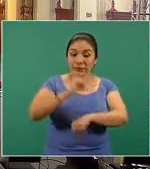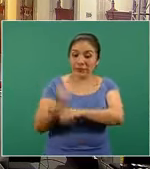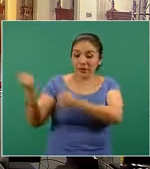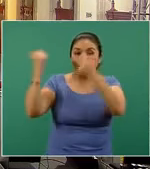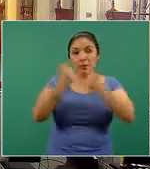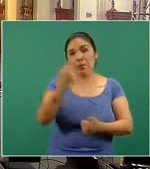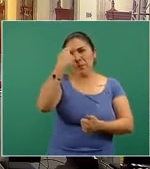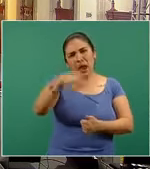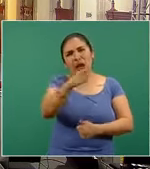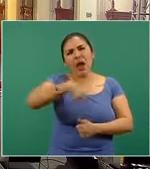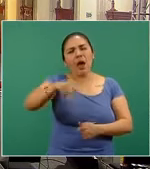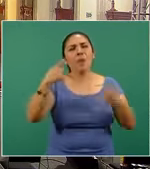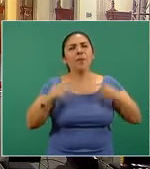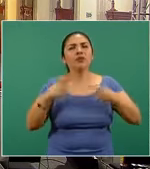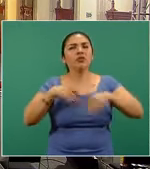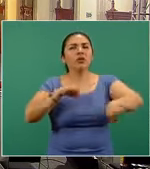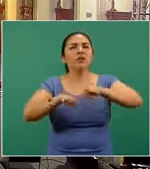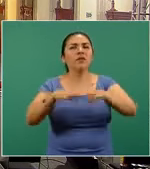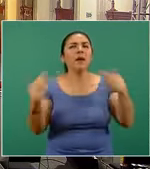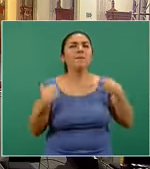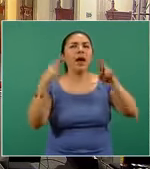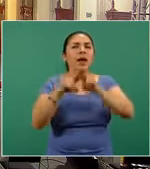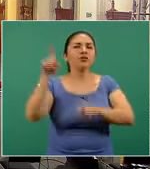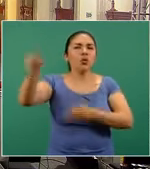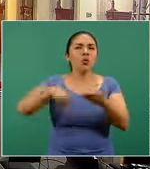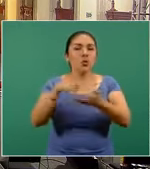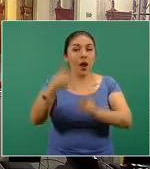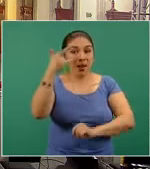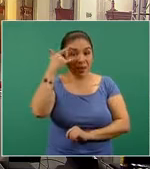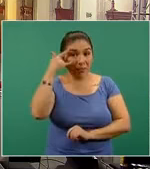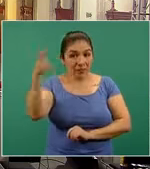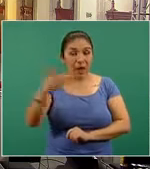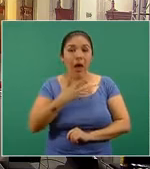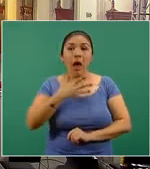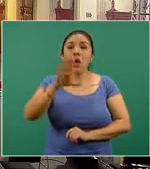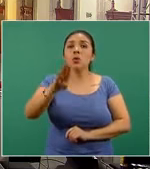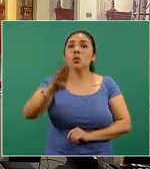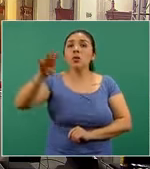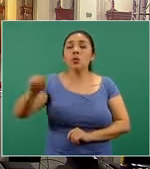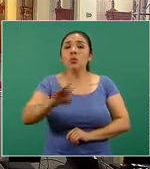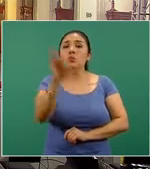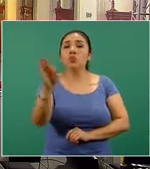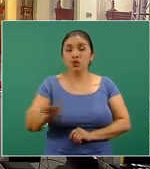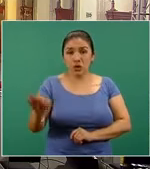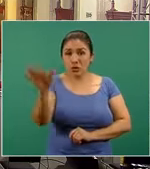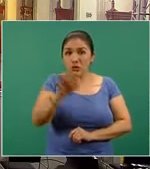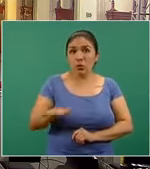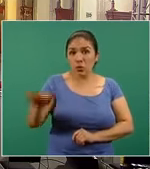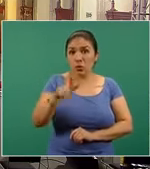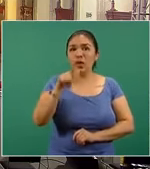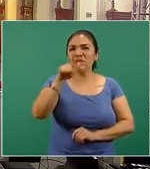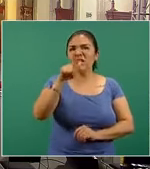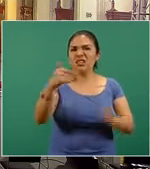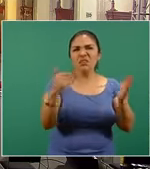al personal educativo del estado de Campeche, en donde prácticamente el 99%,